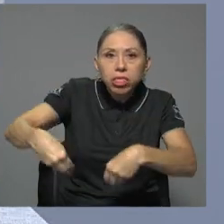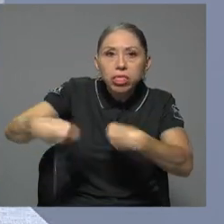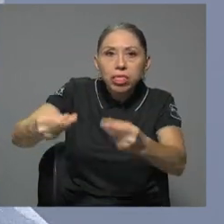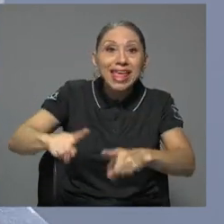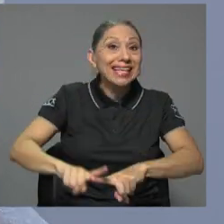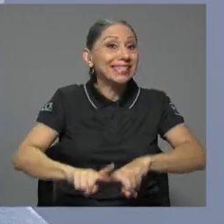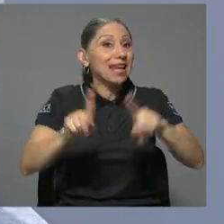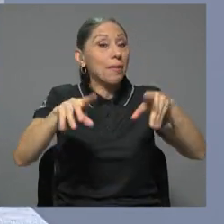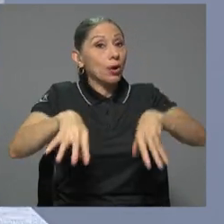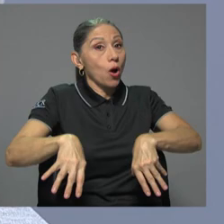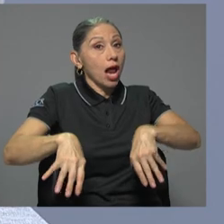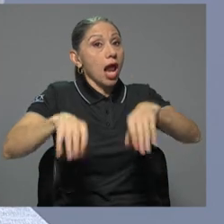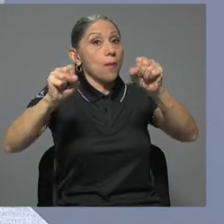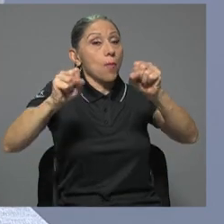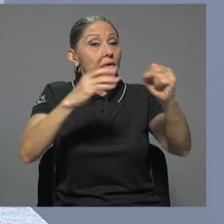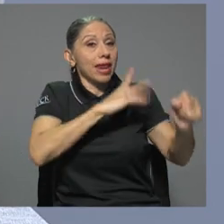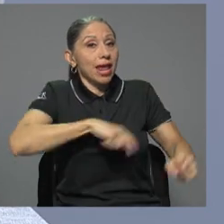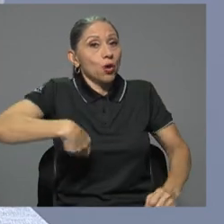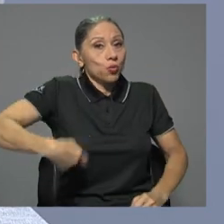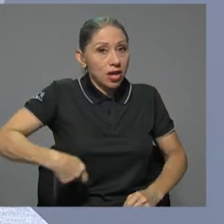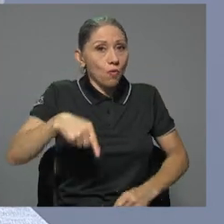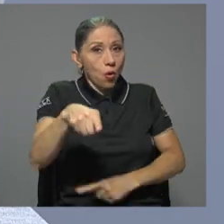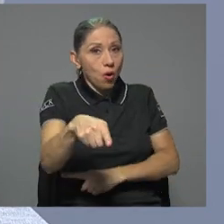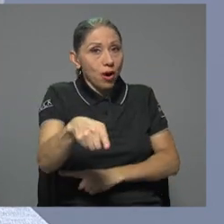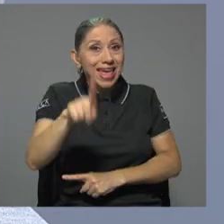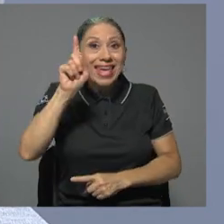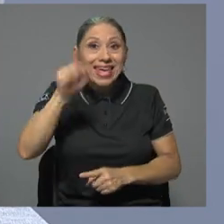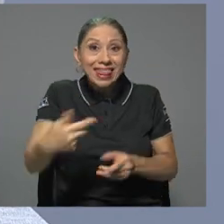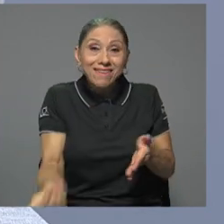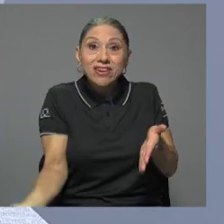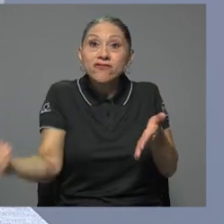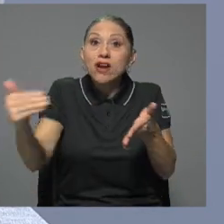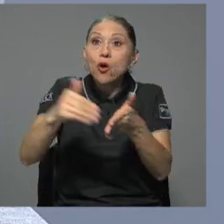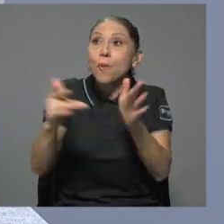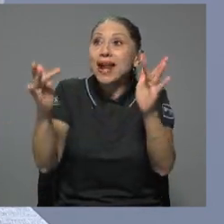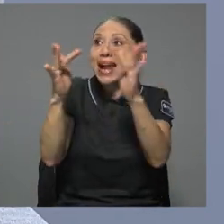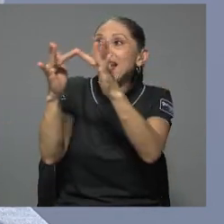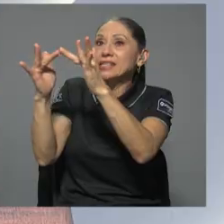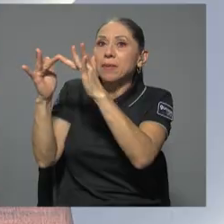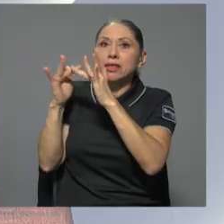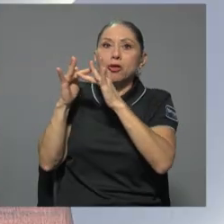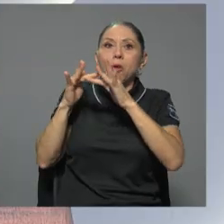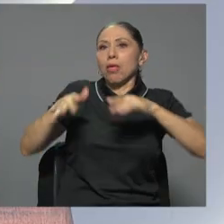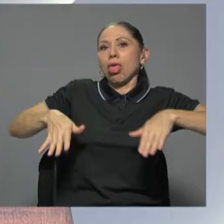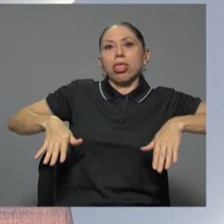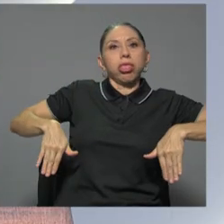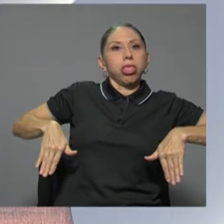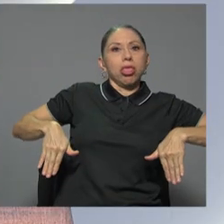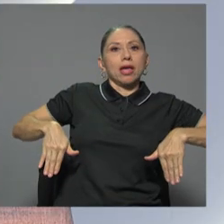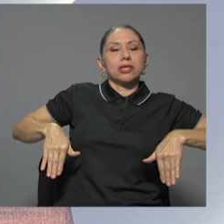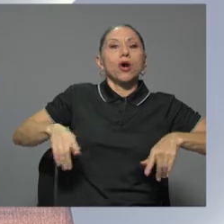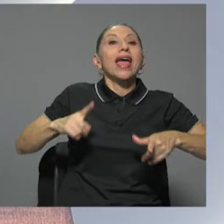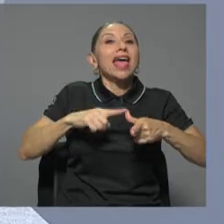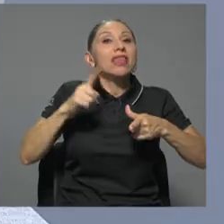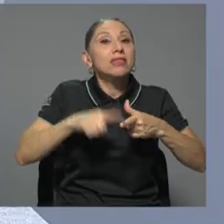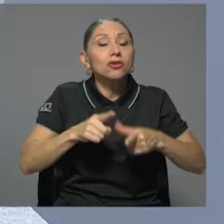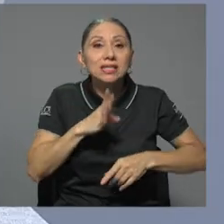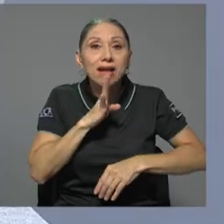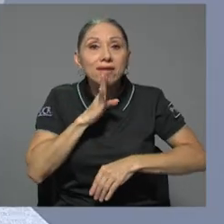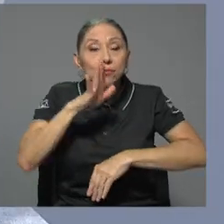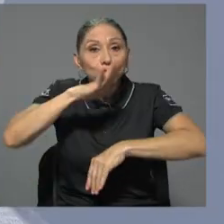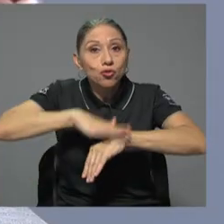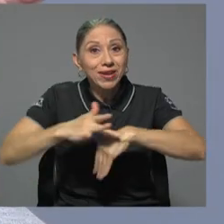ejecutivo que es el que tiene que recuperar es el espectro no lo hay y leonés cuando hablamos perdón de tecnologías como